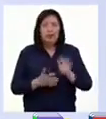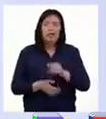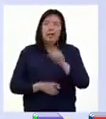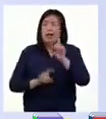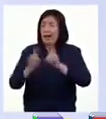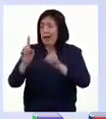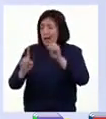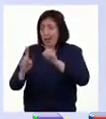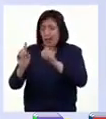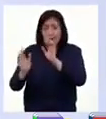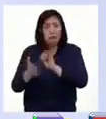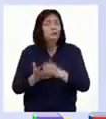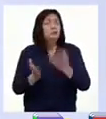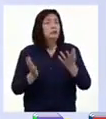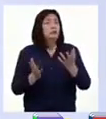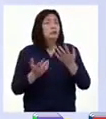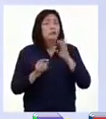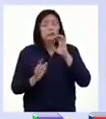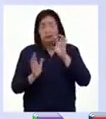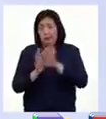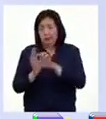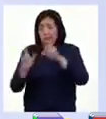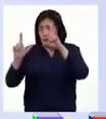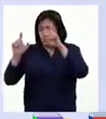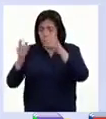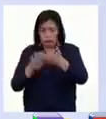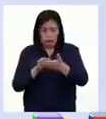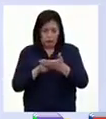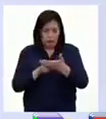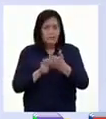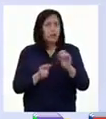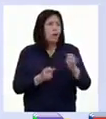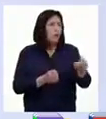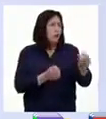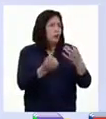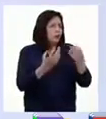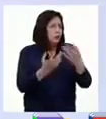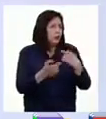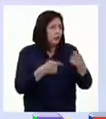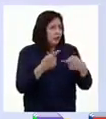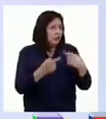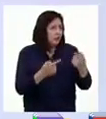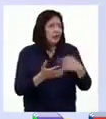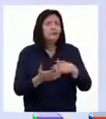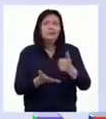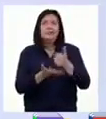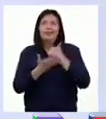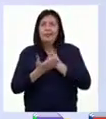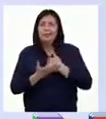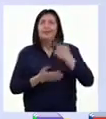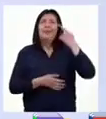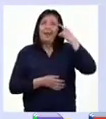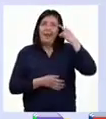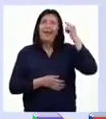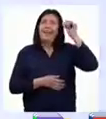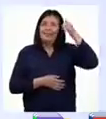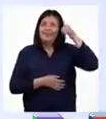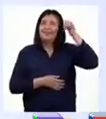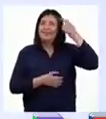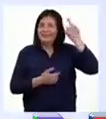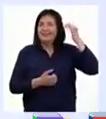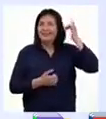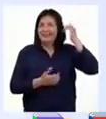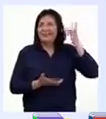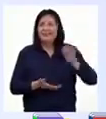Algunas fuentes como, por ejemplo, la fotografía o los relatos orales nos ayudan a mantener vivos nuestros recuerdos.